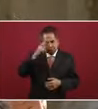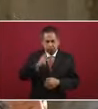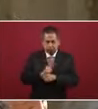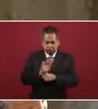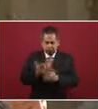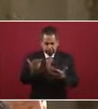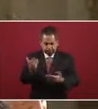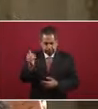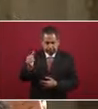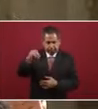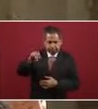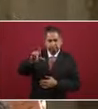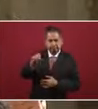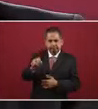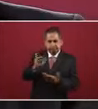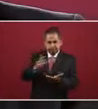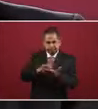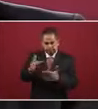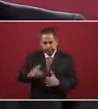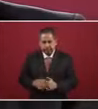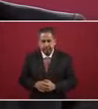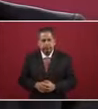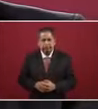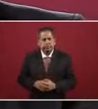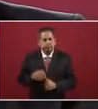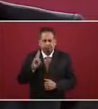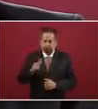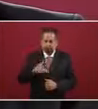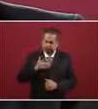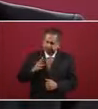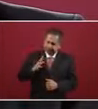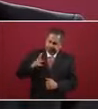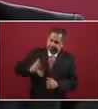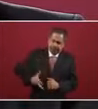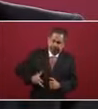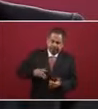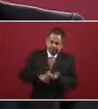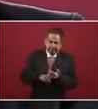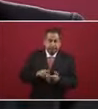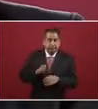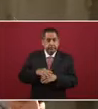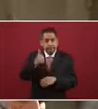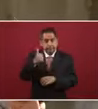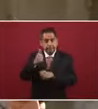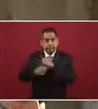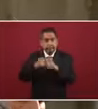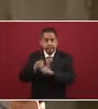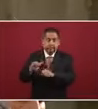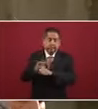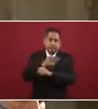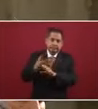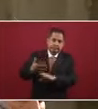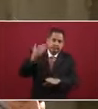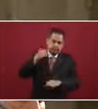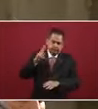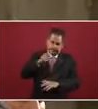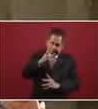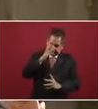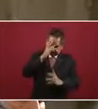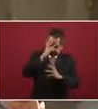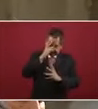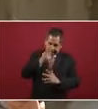licenciado Andrés Manuel López Obrador, nos da orgullo porque 6 años anteriores, la verdad,